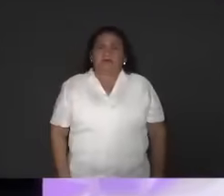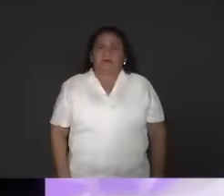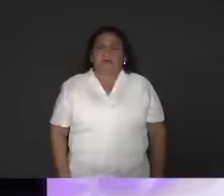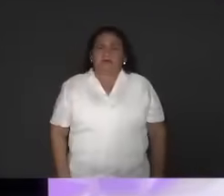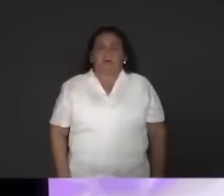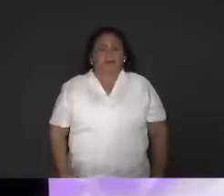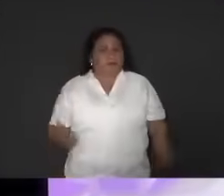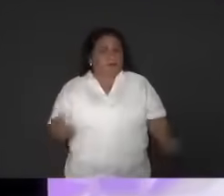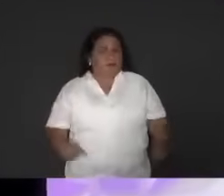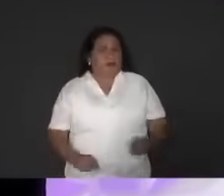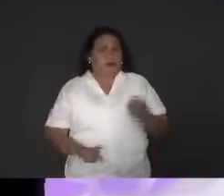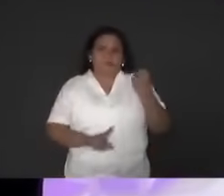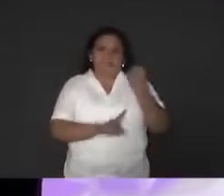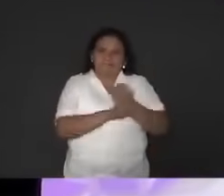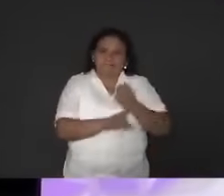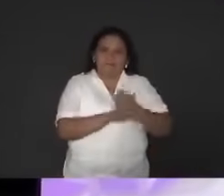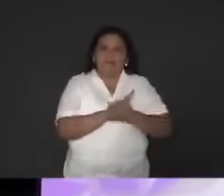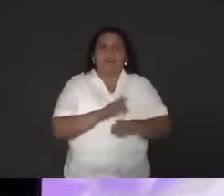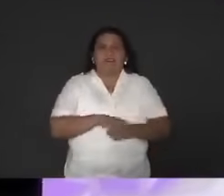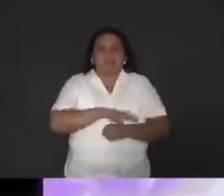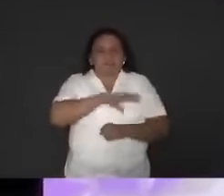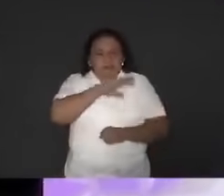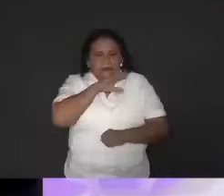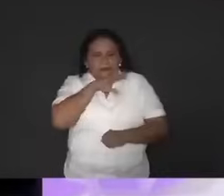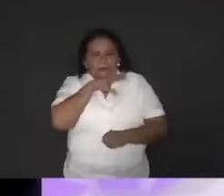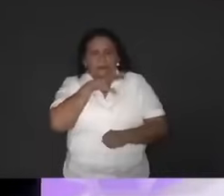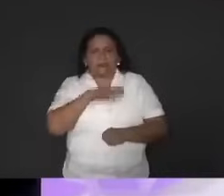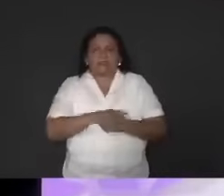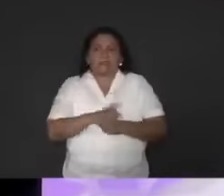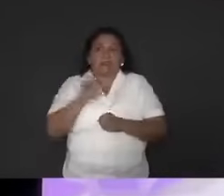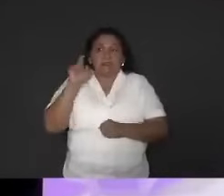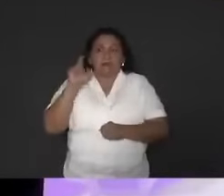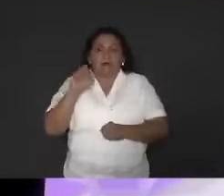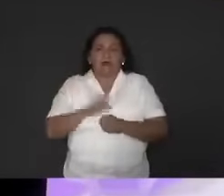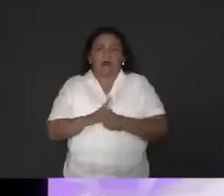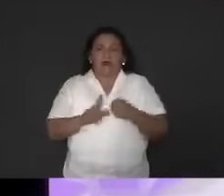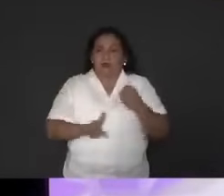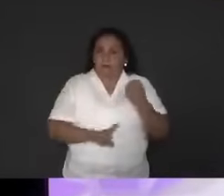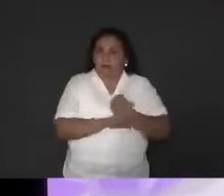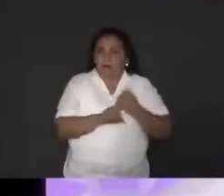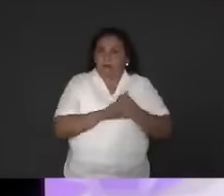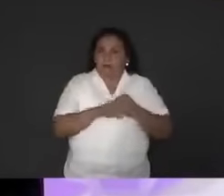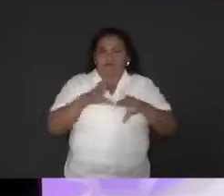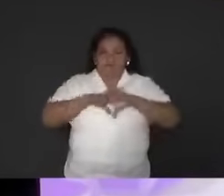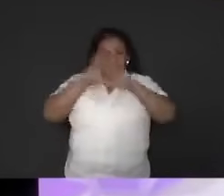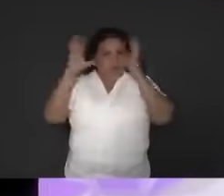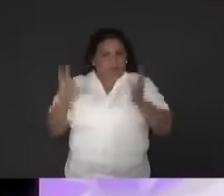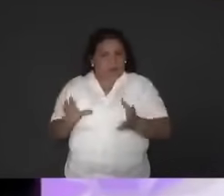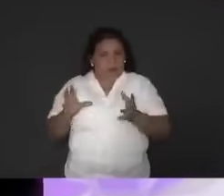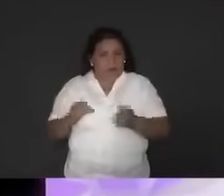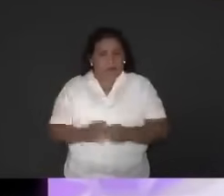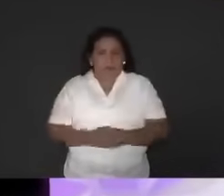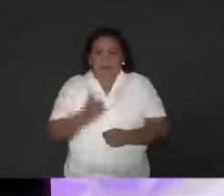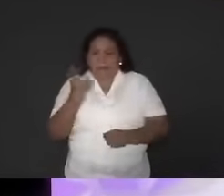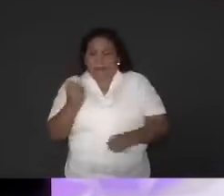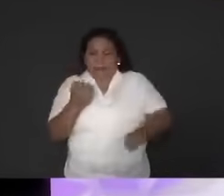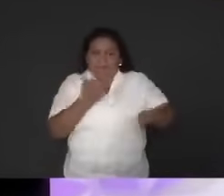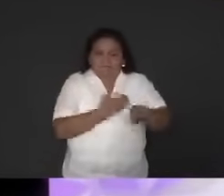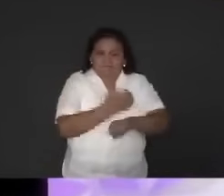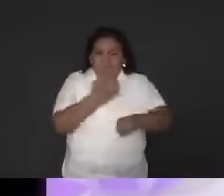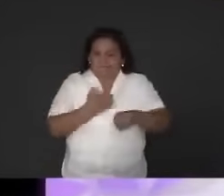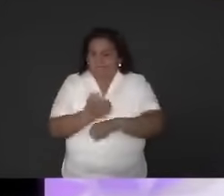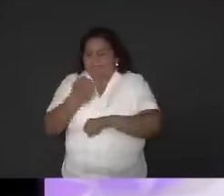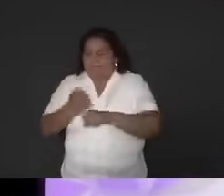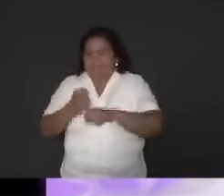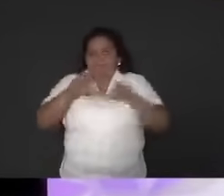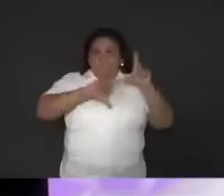Problema de la contaminación del agua y la falta de este vital líquido es un problema de carácter mundial. Varios estados de la República Mexicana han